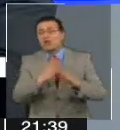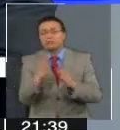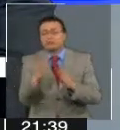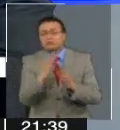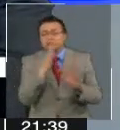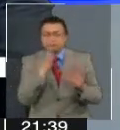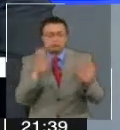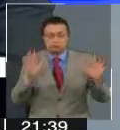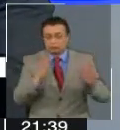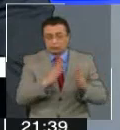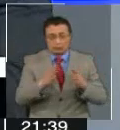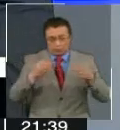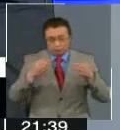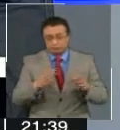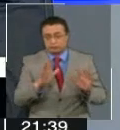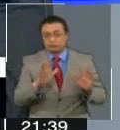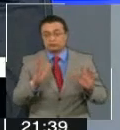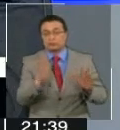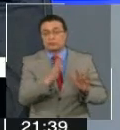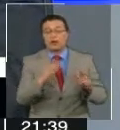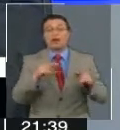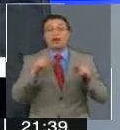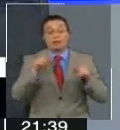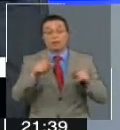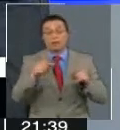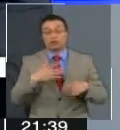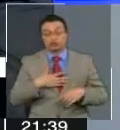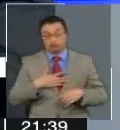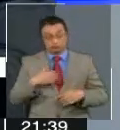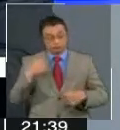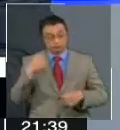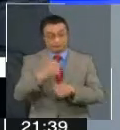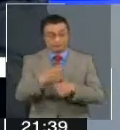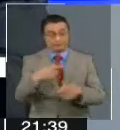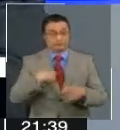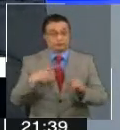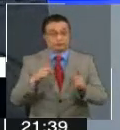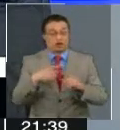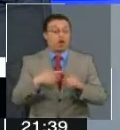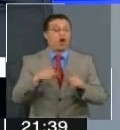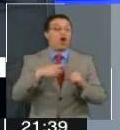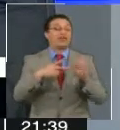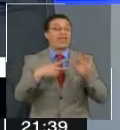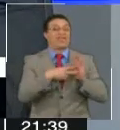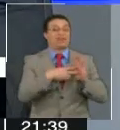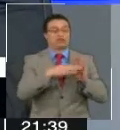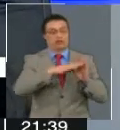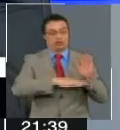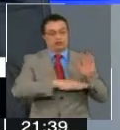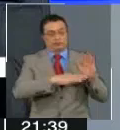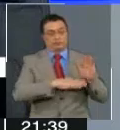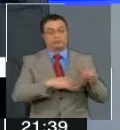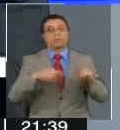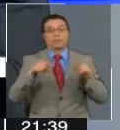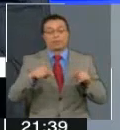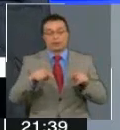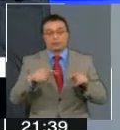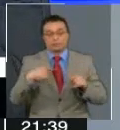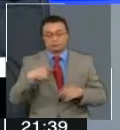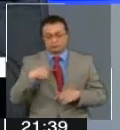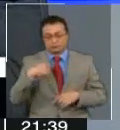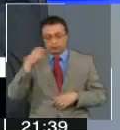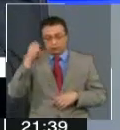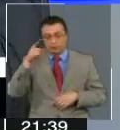yo desconozco los años de exacto. Yo no estaba en la división en ese tiempo, yo pertenecía a otra división. Tengo entendido